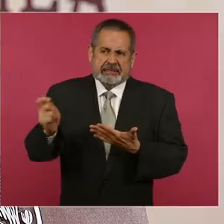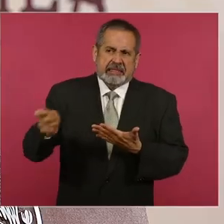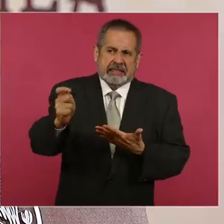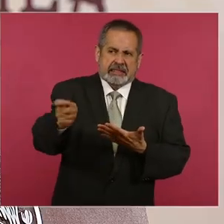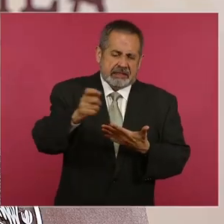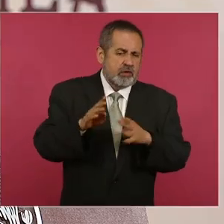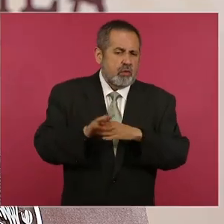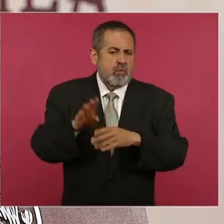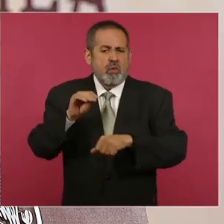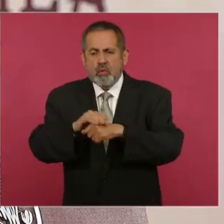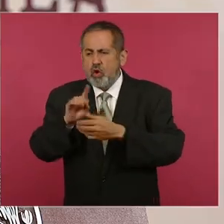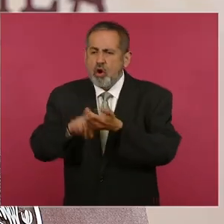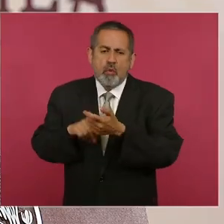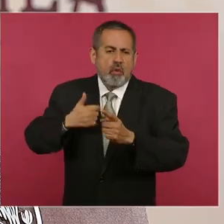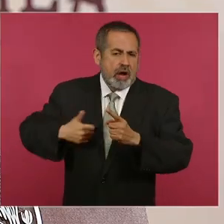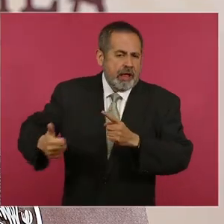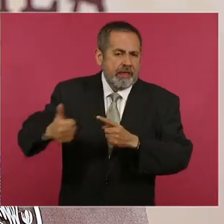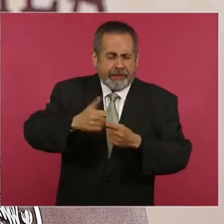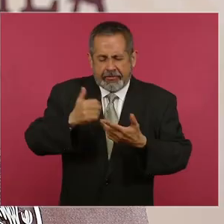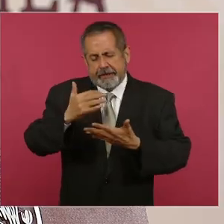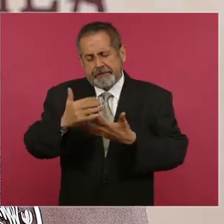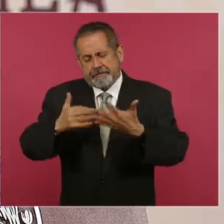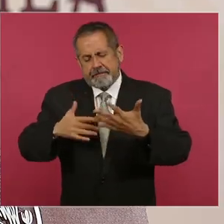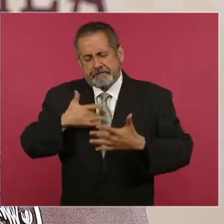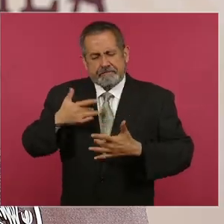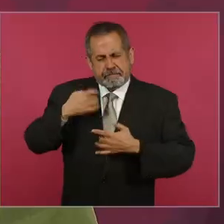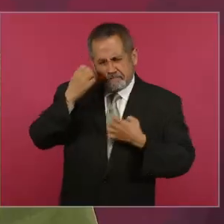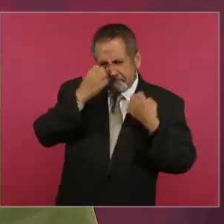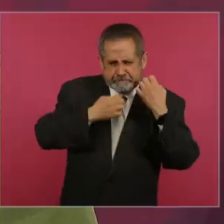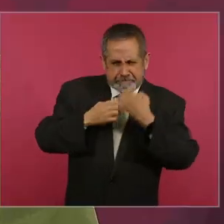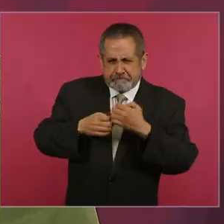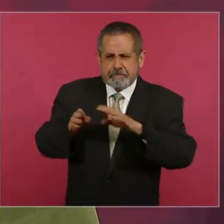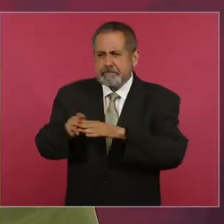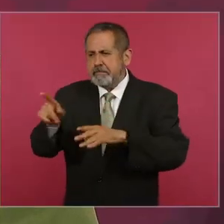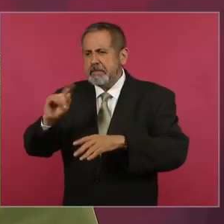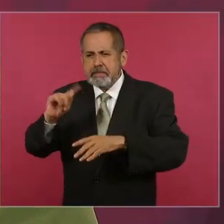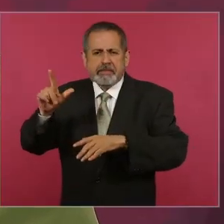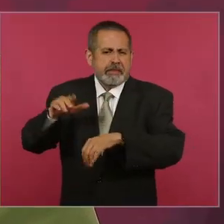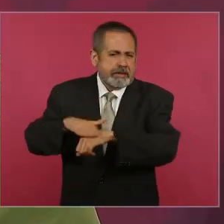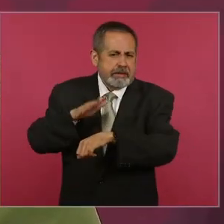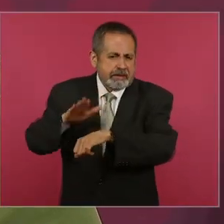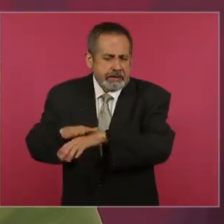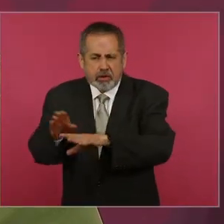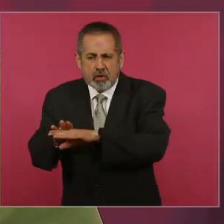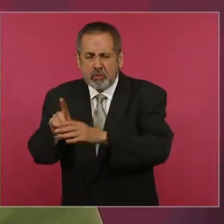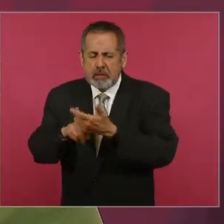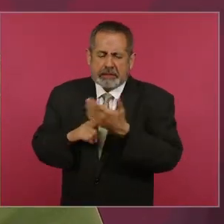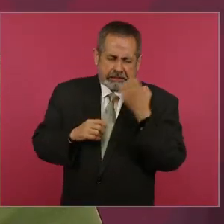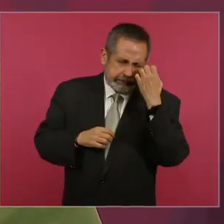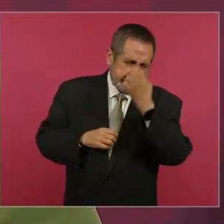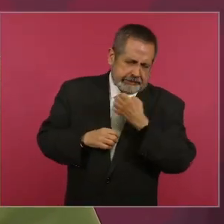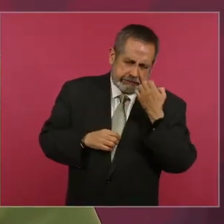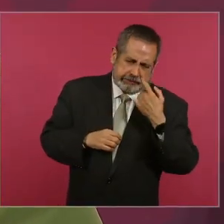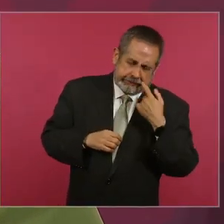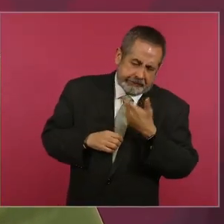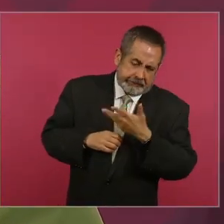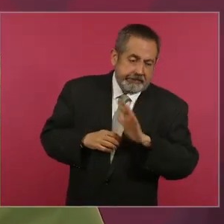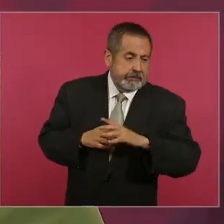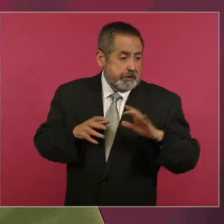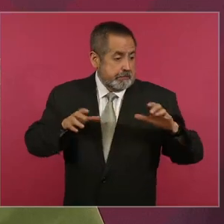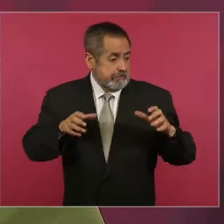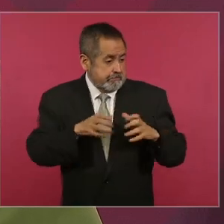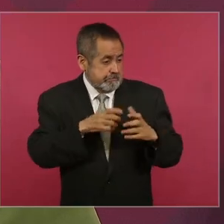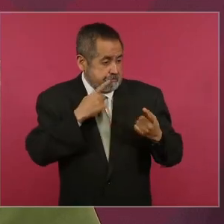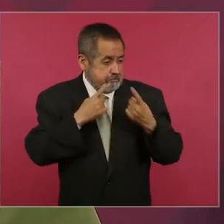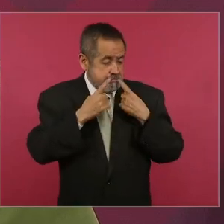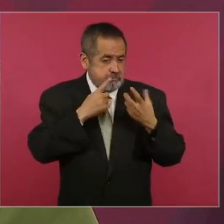el comportamiento, sobre el desempeño profesional de esa gente que está siendo evaluada. Se